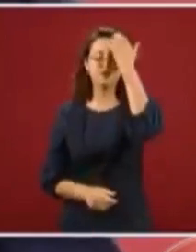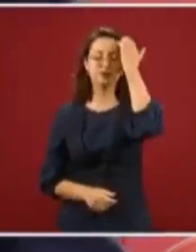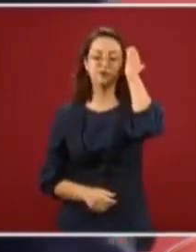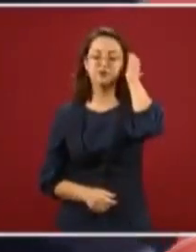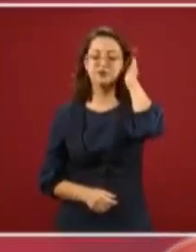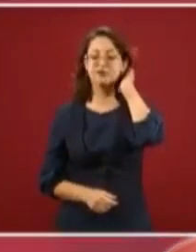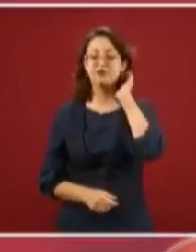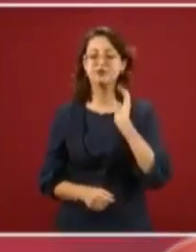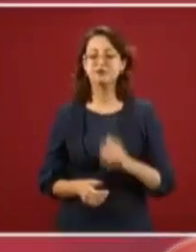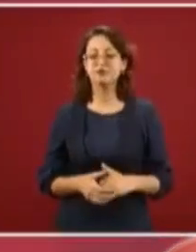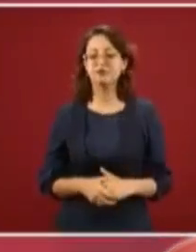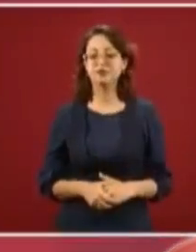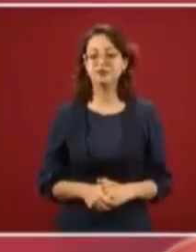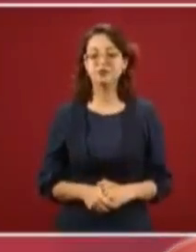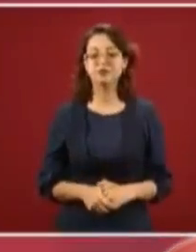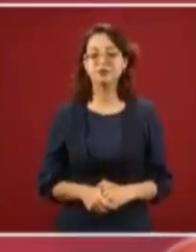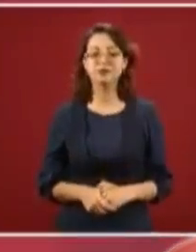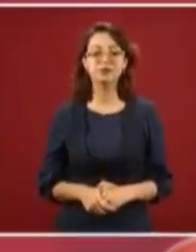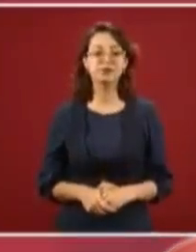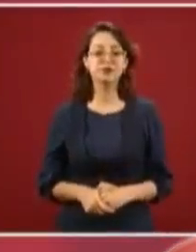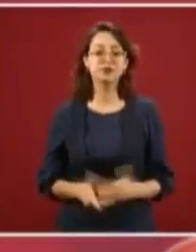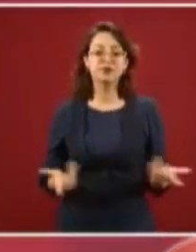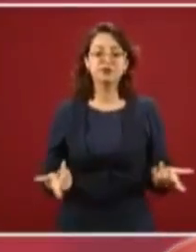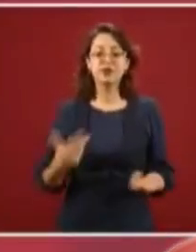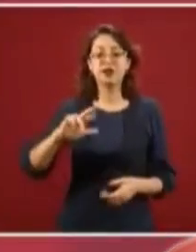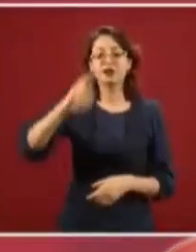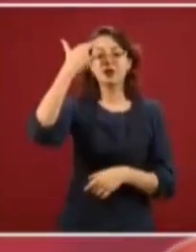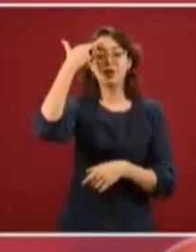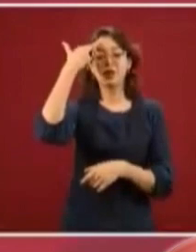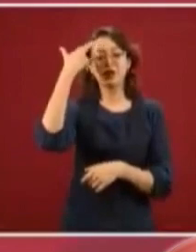recordemos lo que fue el 2006